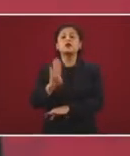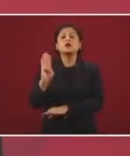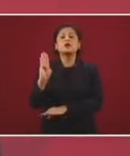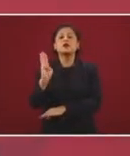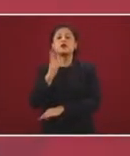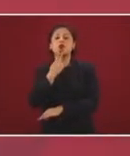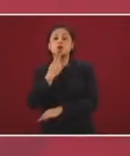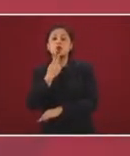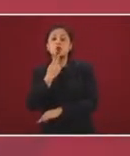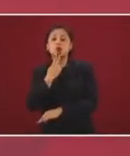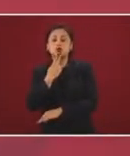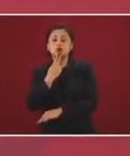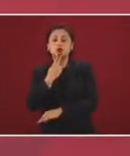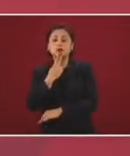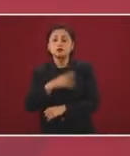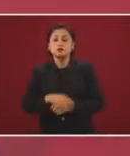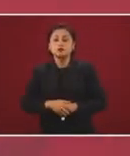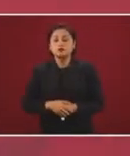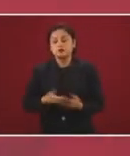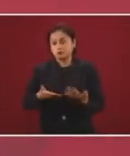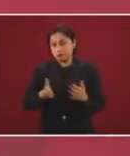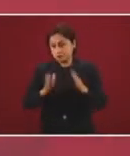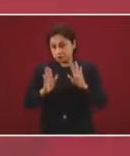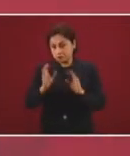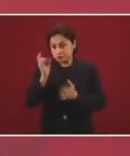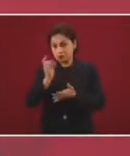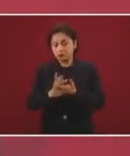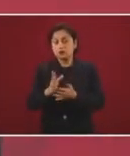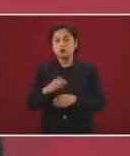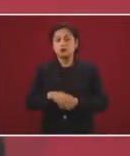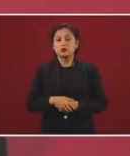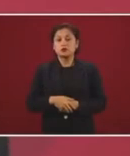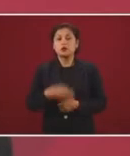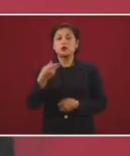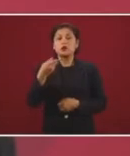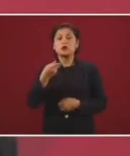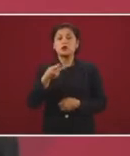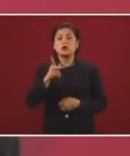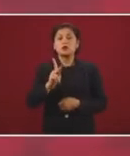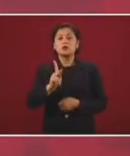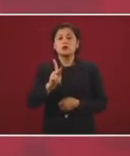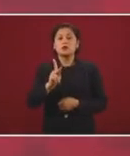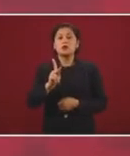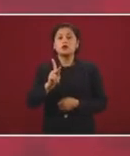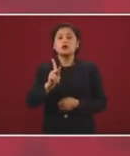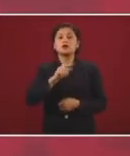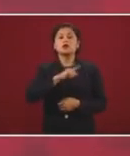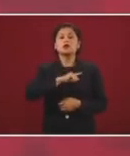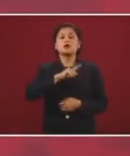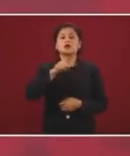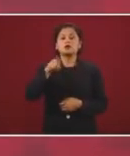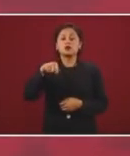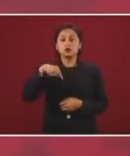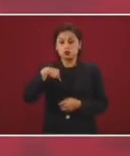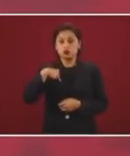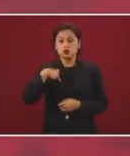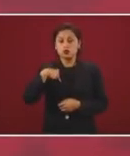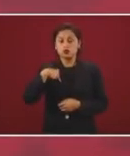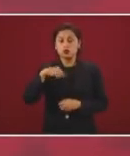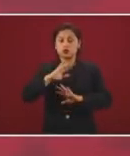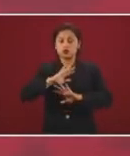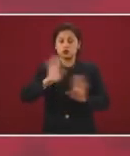de México, Andrés Manuel López Obrador, en su rueda de prensa. El Ejecutivo Nacional, aunque atribuye estos hechos a los enfrentamientos entre los